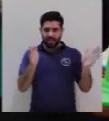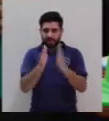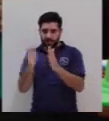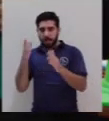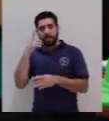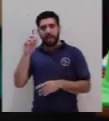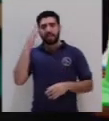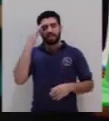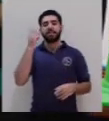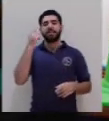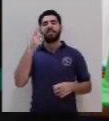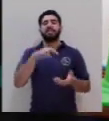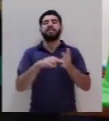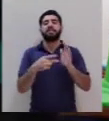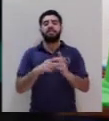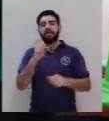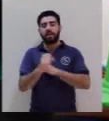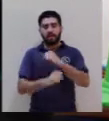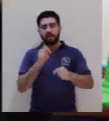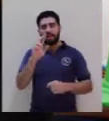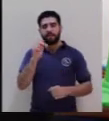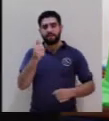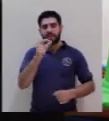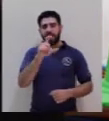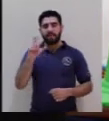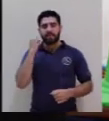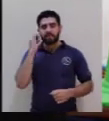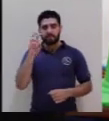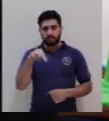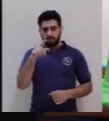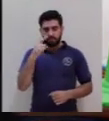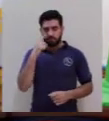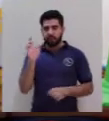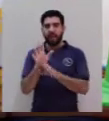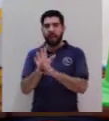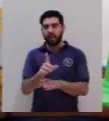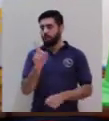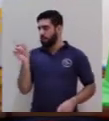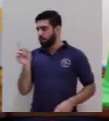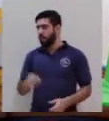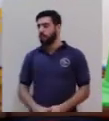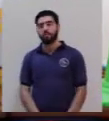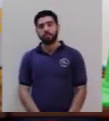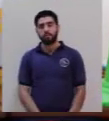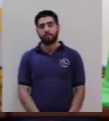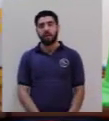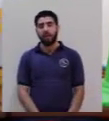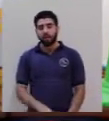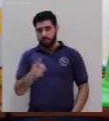Ok, así como en este caso que tú traes. En el siguiente ejemplo, nosotros encontramos aquí que tenemos una tira